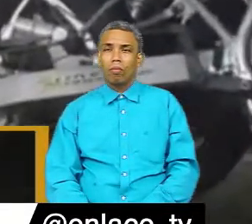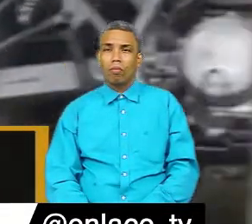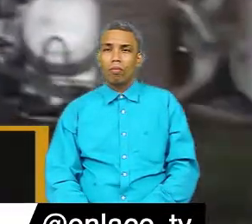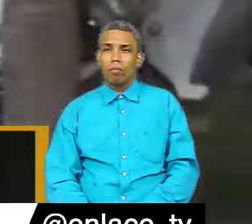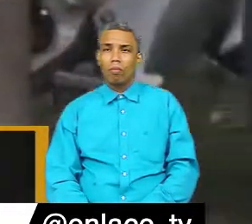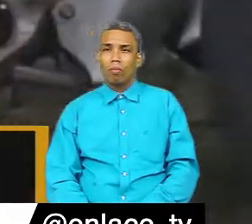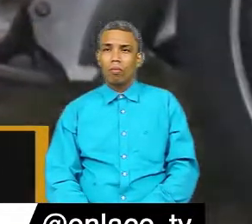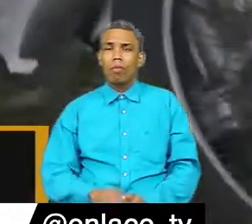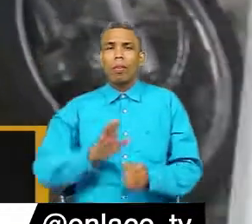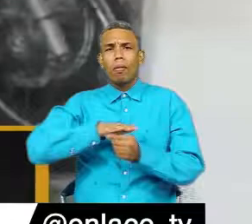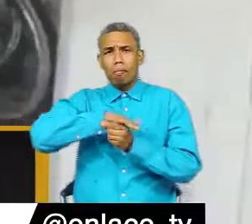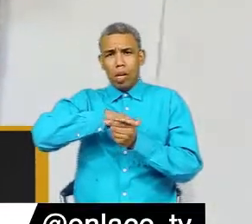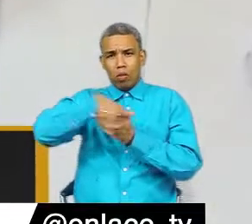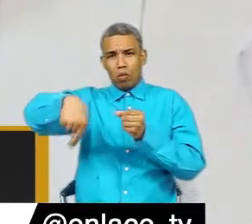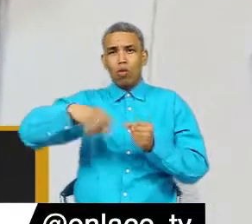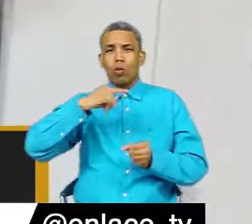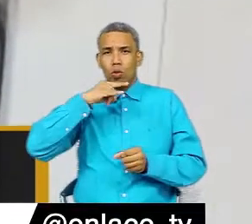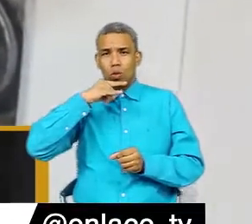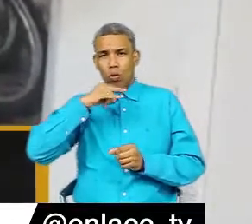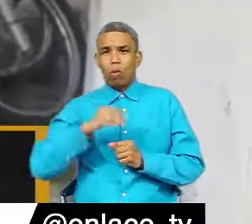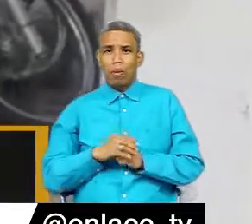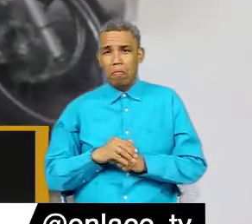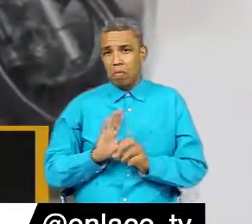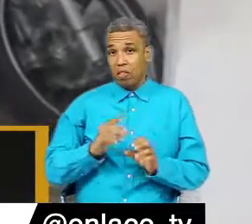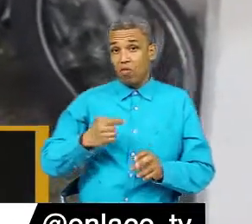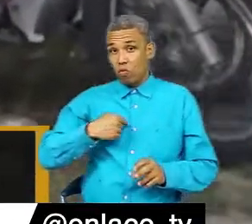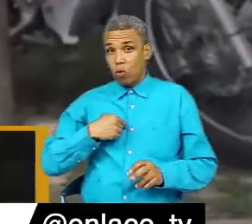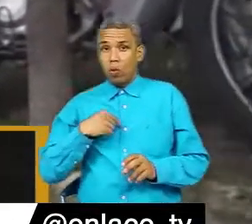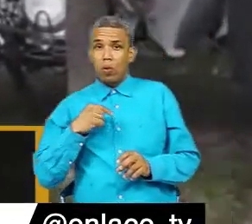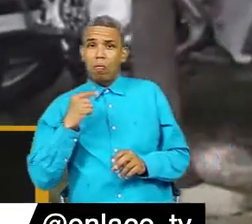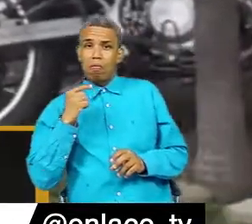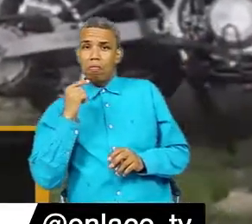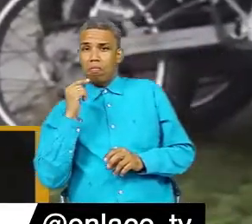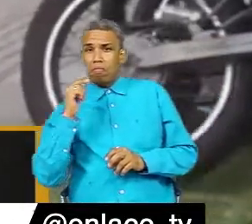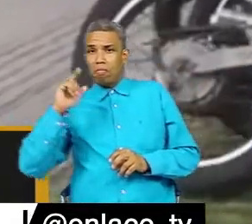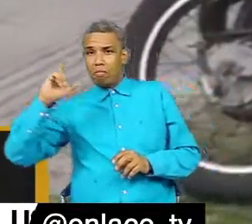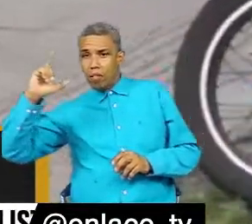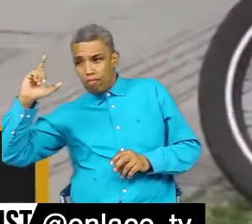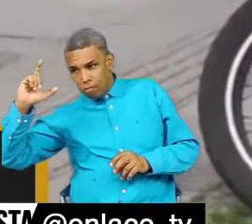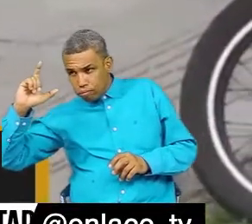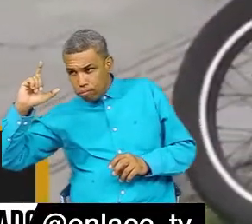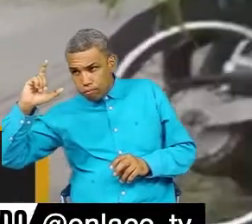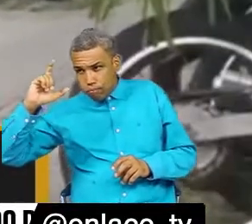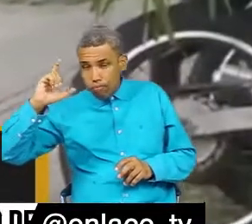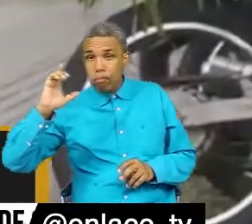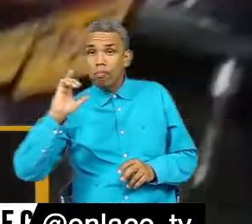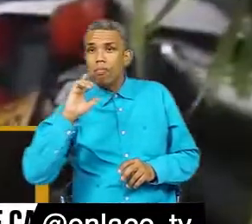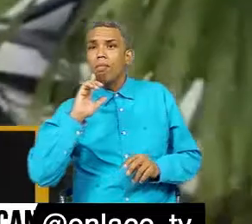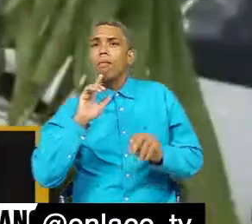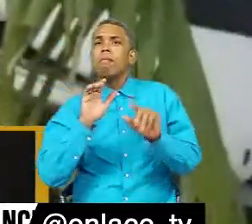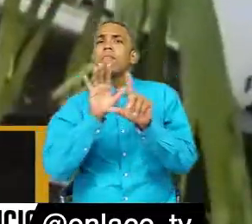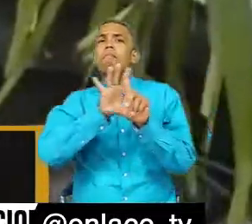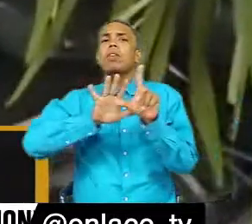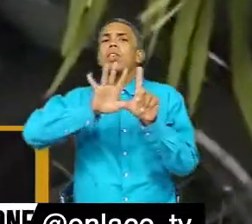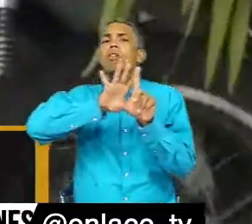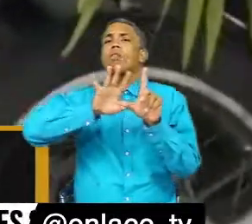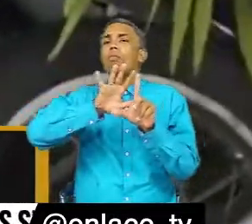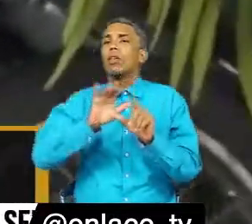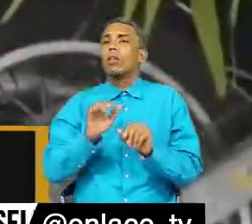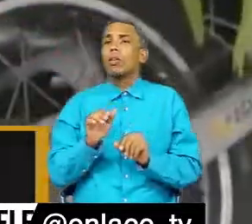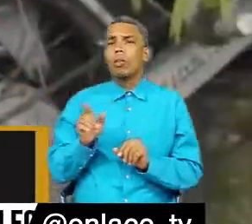barrio Torcoroma. ¿Qué podemos esperar de las autoridades que deben dar el ejemplo para el mal